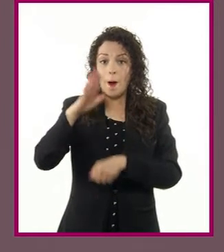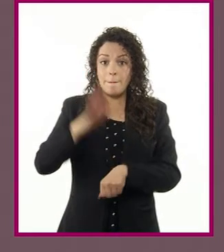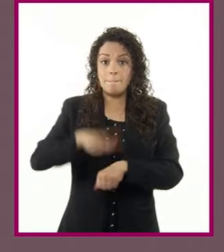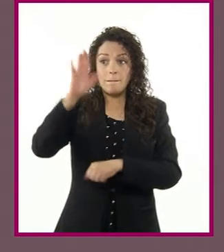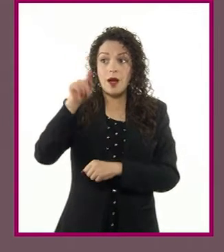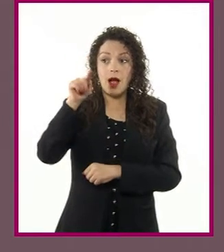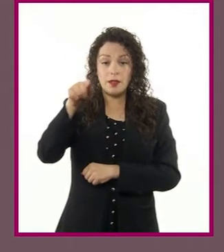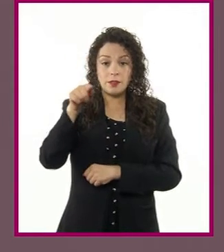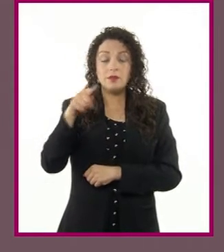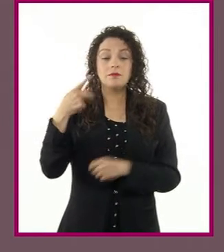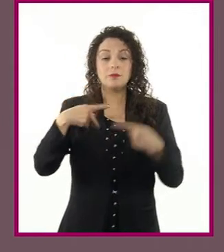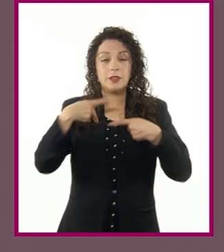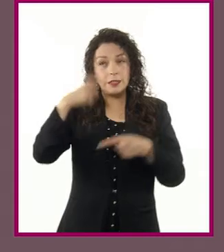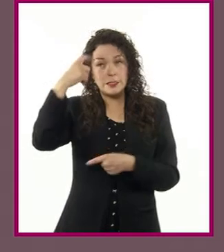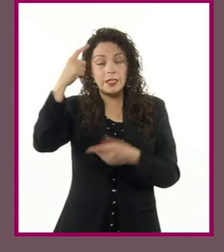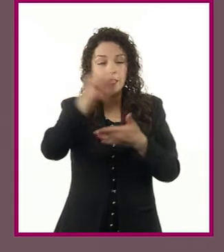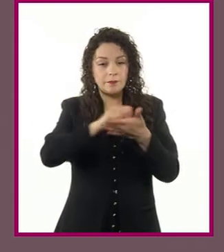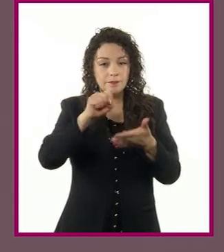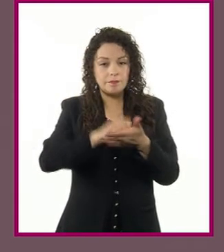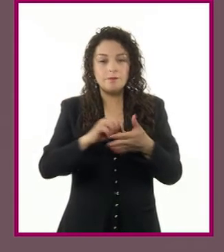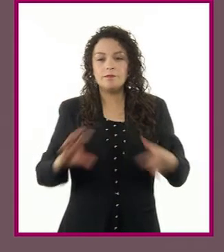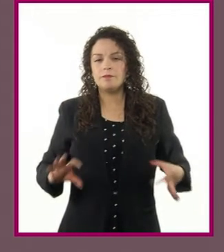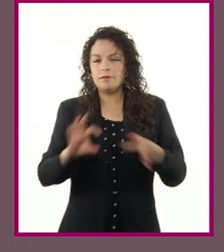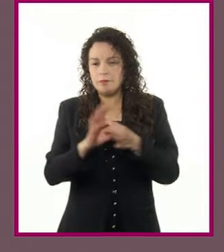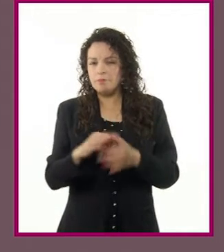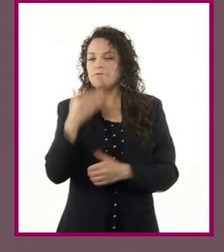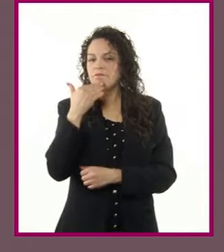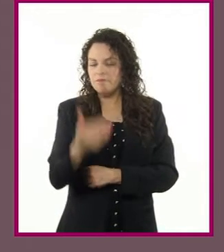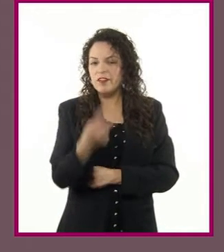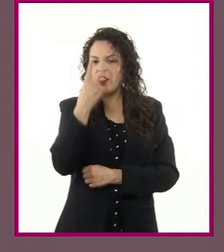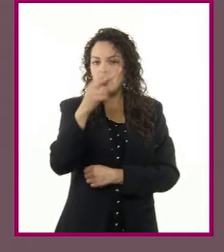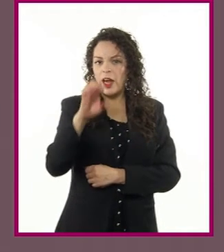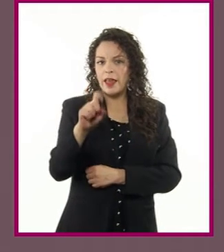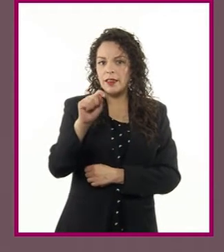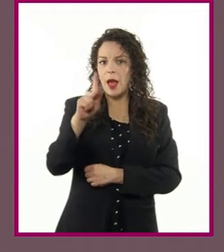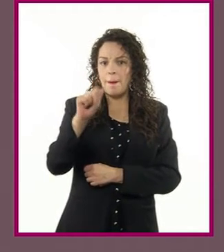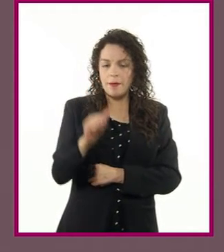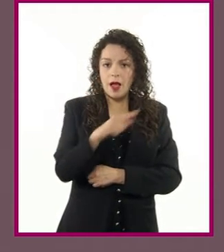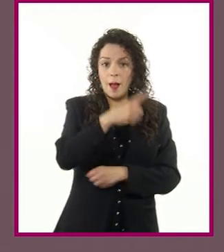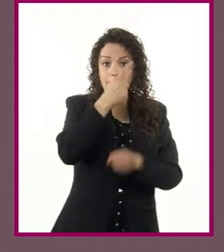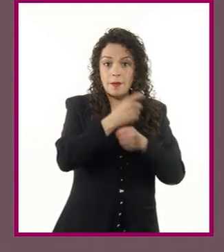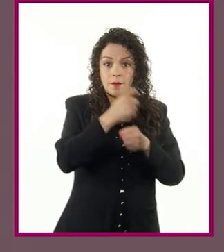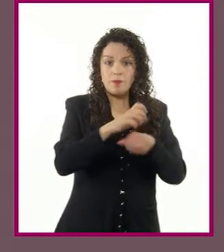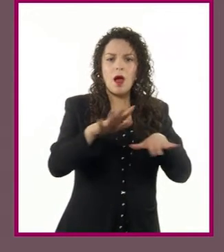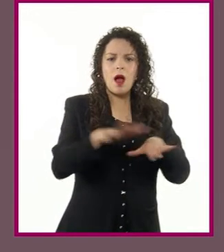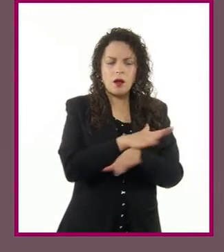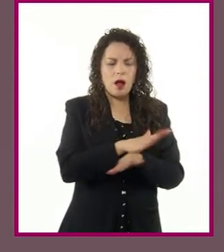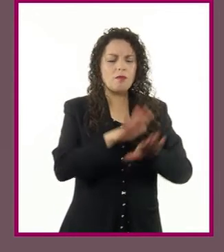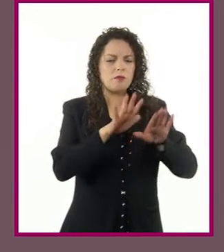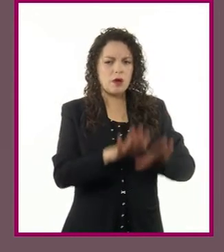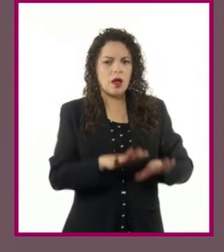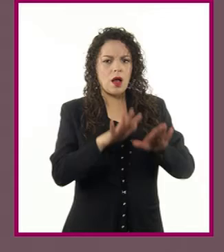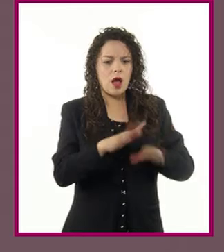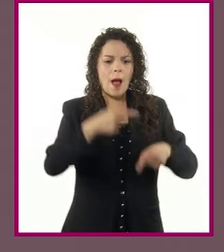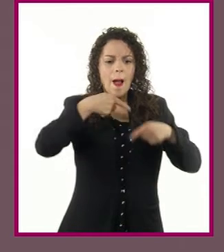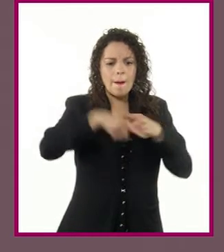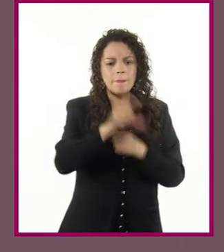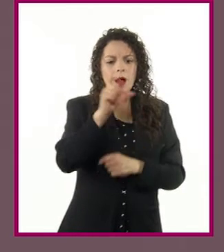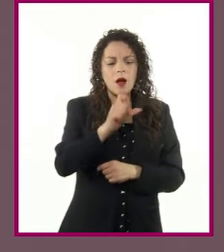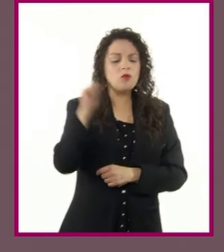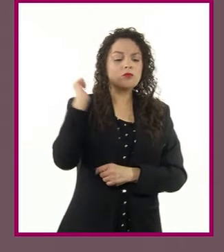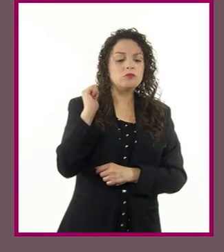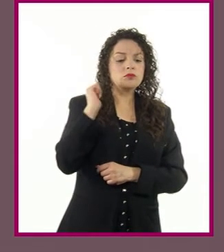autores coinciden en señalar 2 etapas, una inicial de cambios moderados, originados a comienzos del